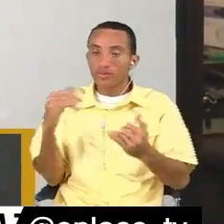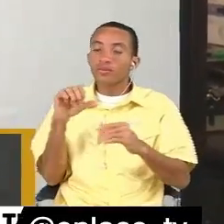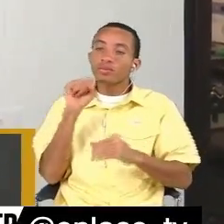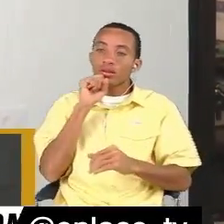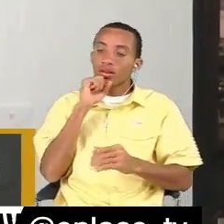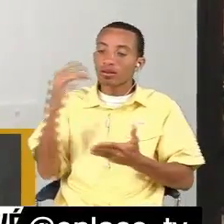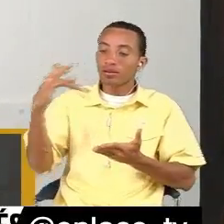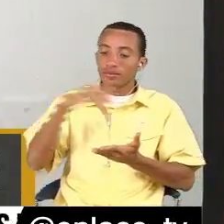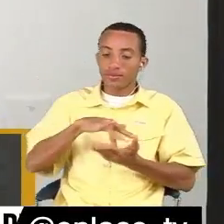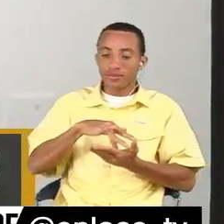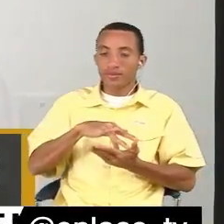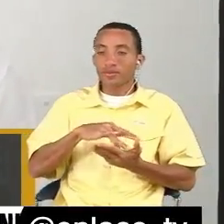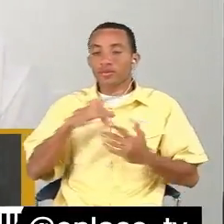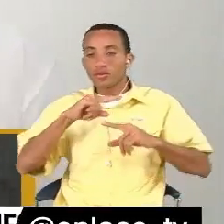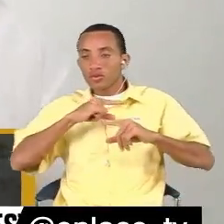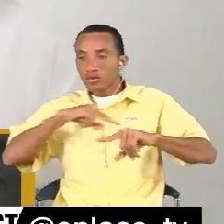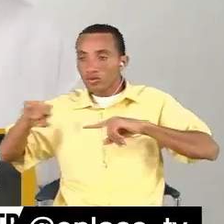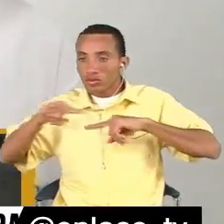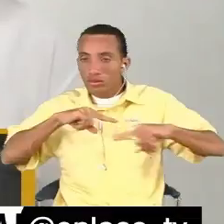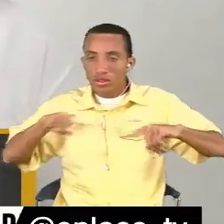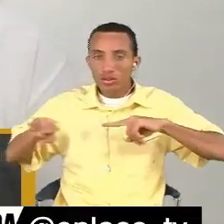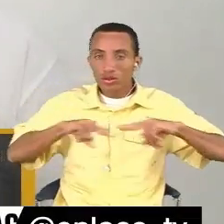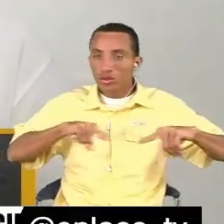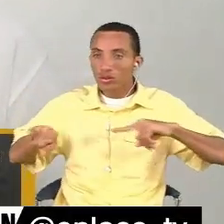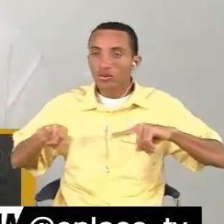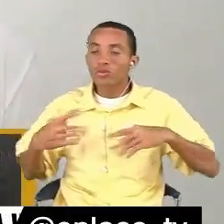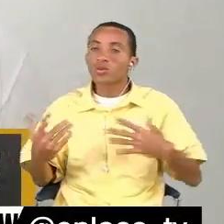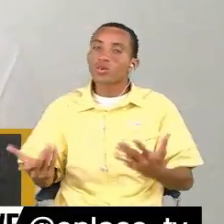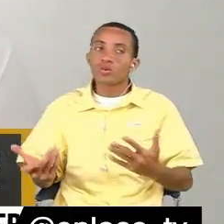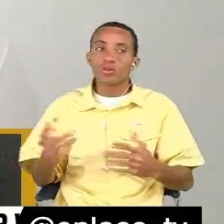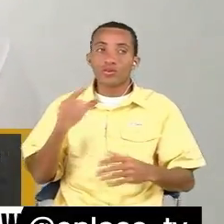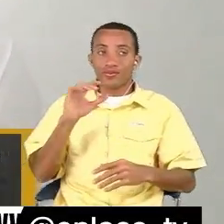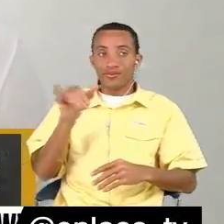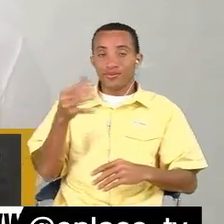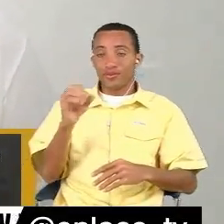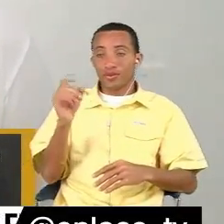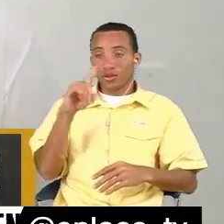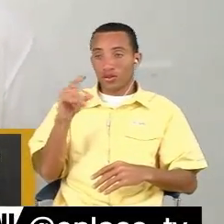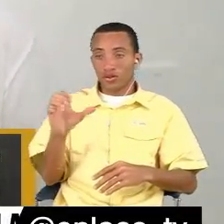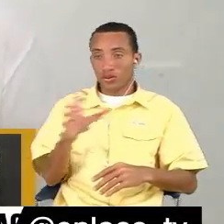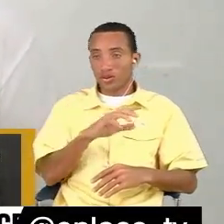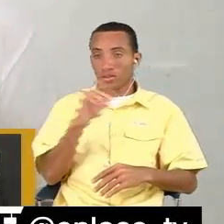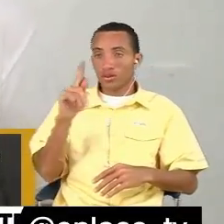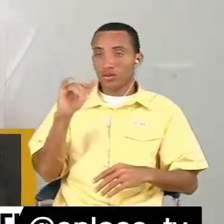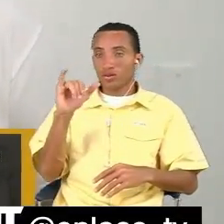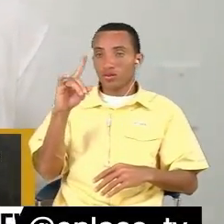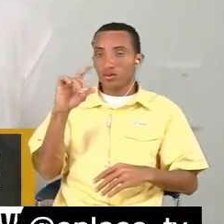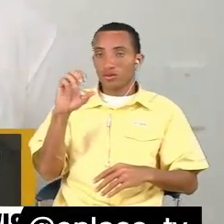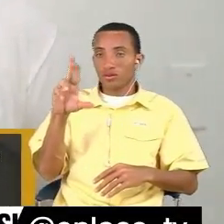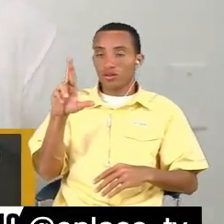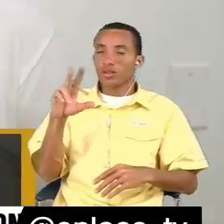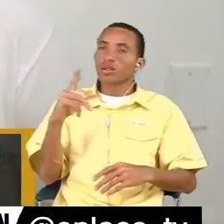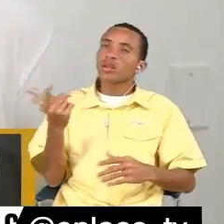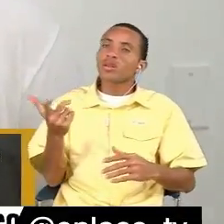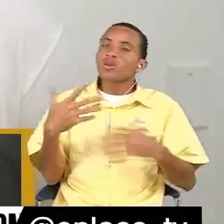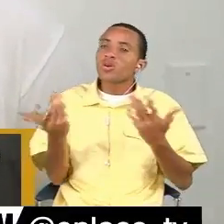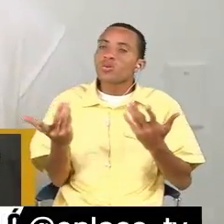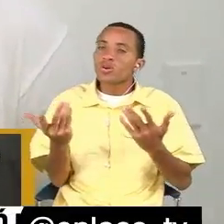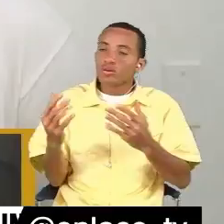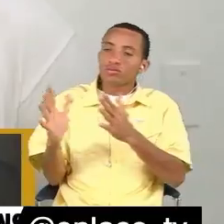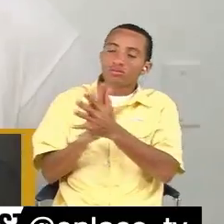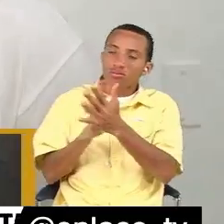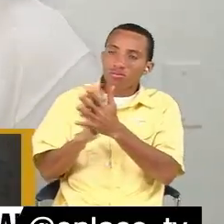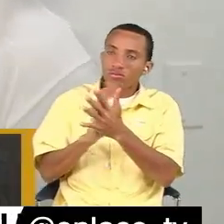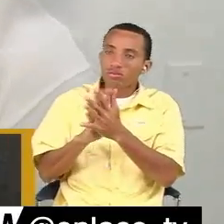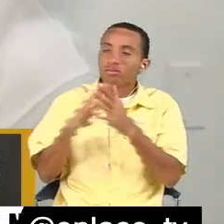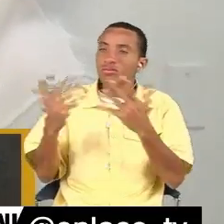director seccional de Fiscalías Magdalena Medio, José Fidel Gómez Rueda, quien nos va a hablar sobre los casos de violencia intrafamiliar